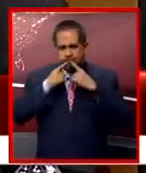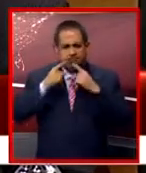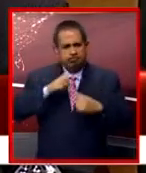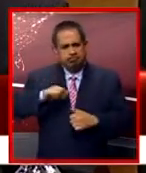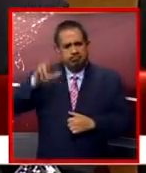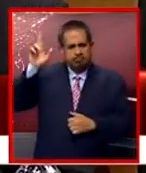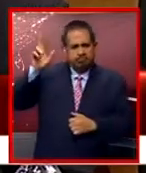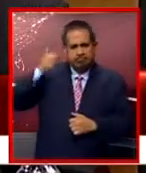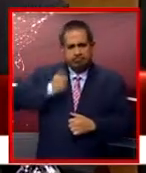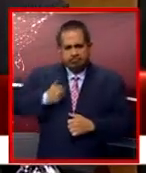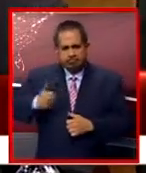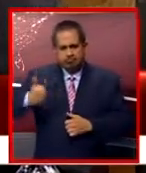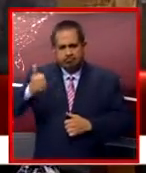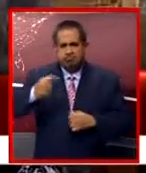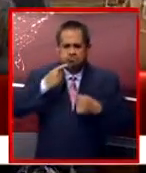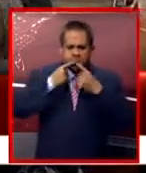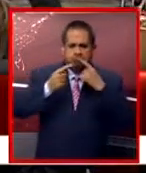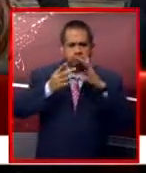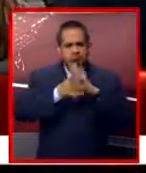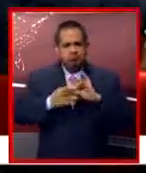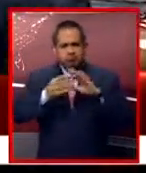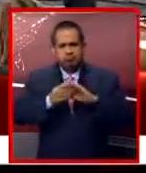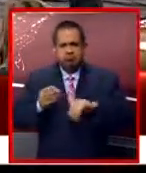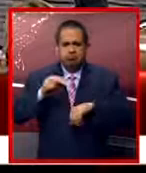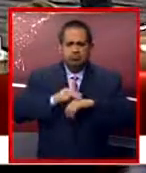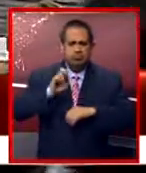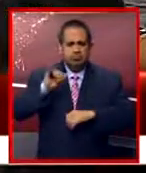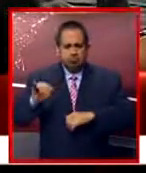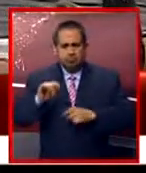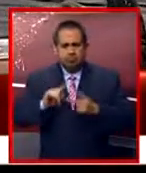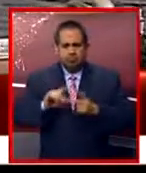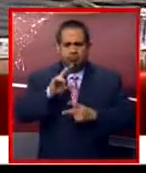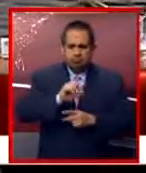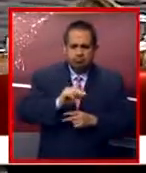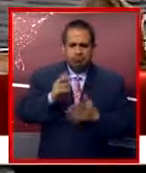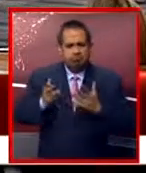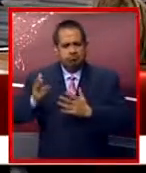de la palabra para presentar sus posicionamientos a favor y en contra del dictamen.